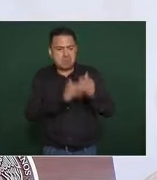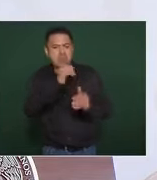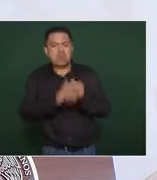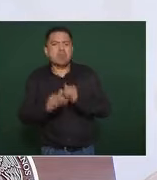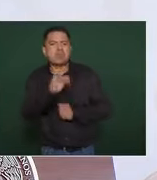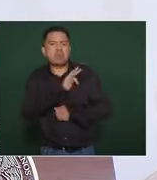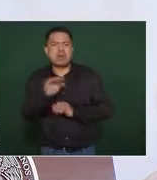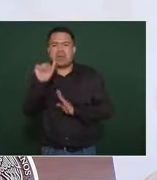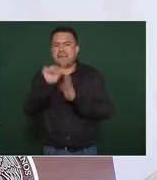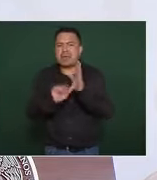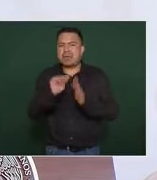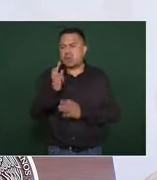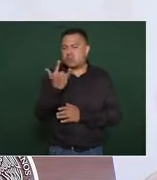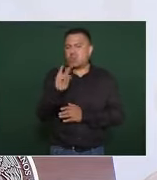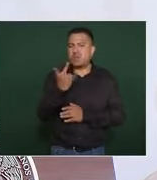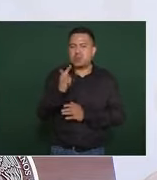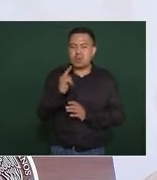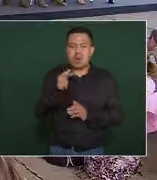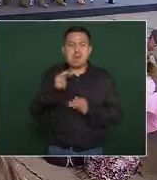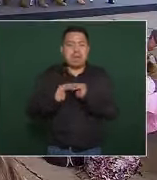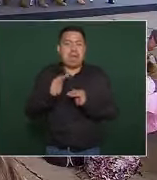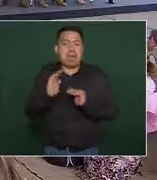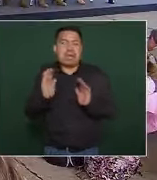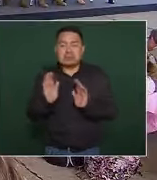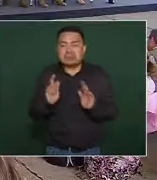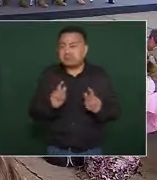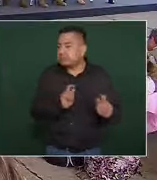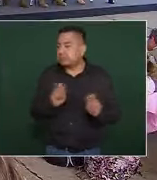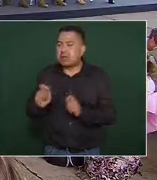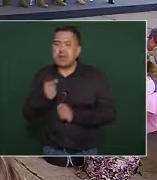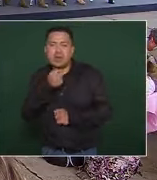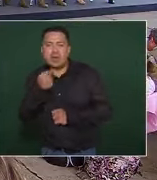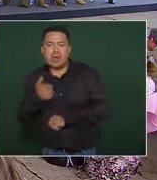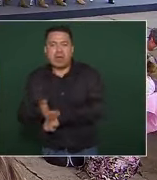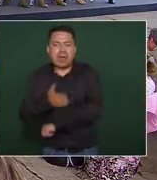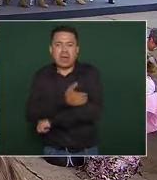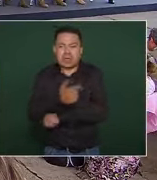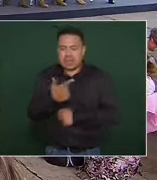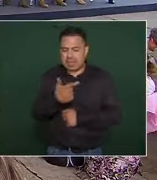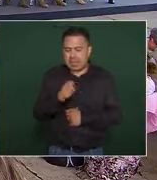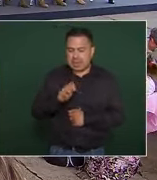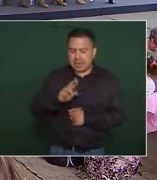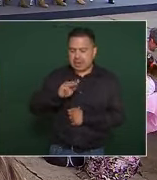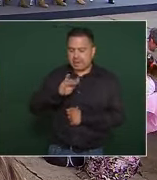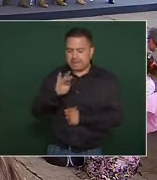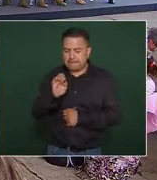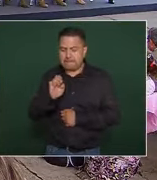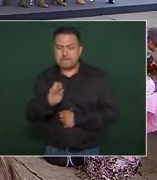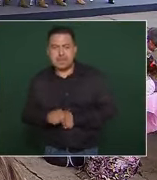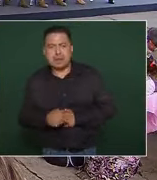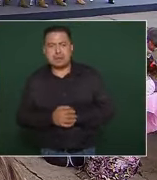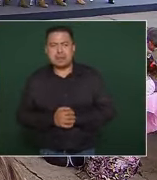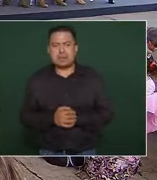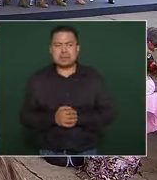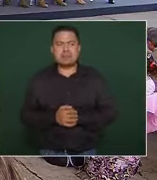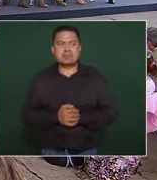en el mes de julio. Sin más, le cedo la palabra al compañero Germán Martínez. Muchas gracias.